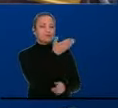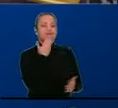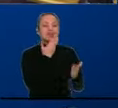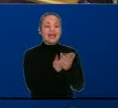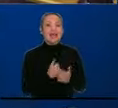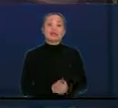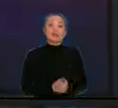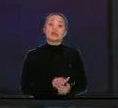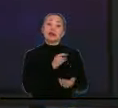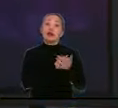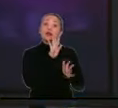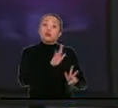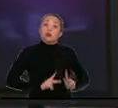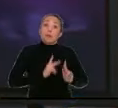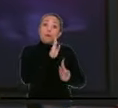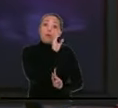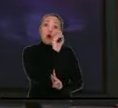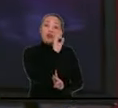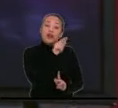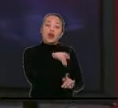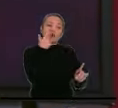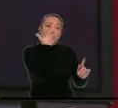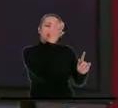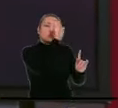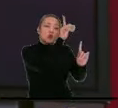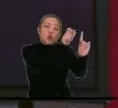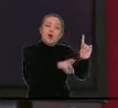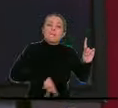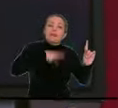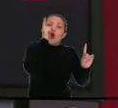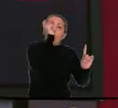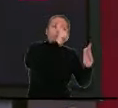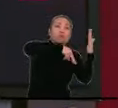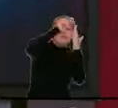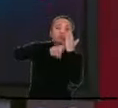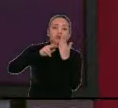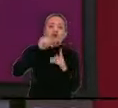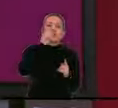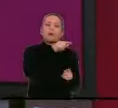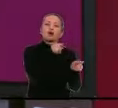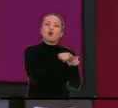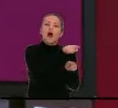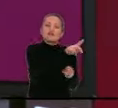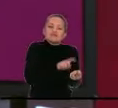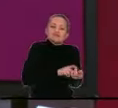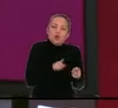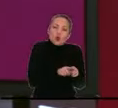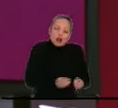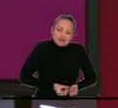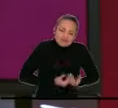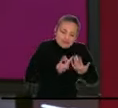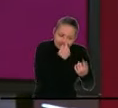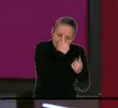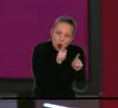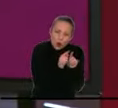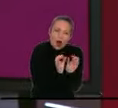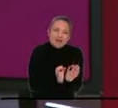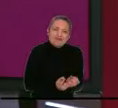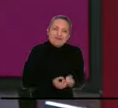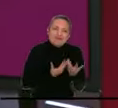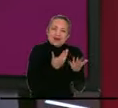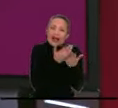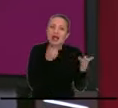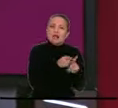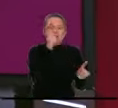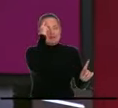La vida de Fernando Botero no solo estuvo marcada por sus grandes obras, su carácter filántropo y generoso dejó huella en artistas colombianos que lo